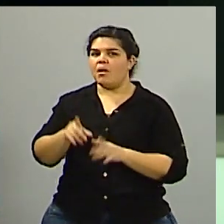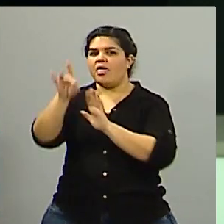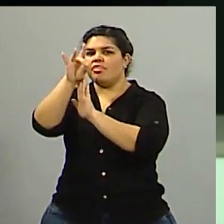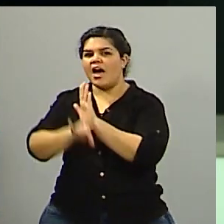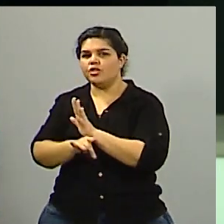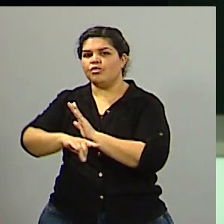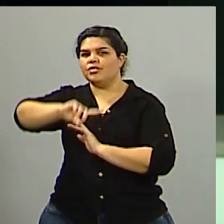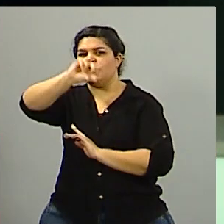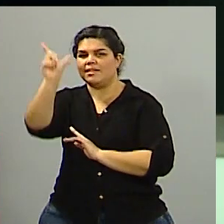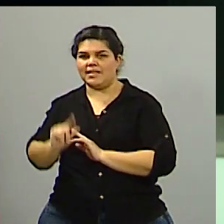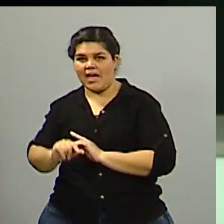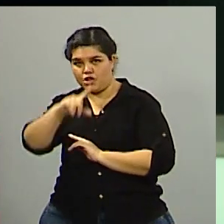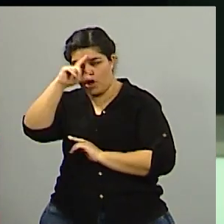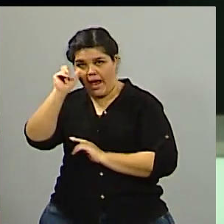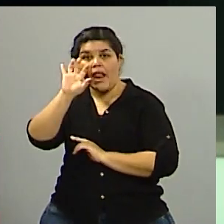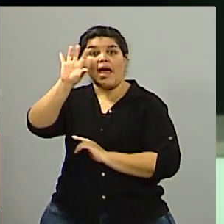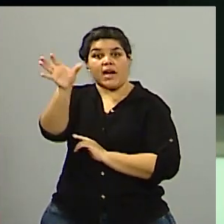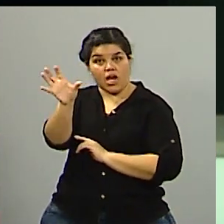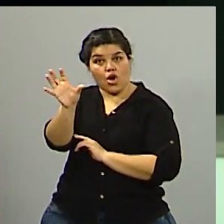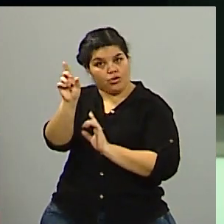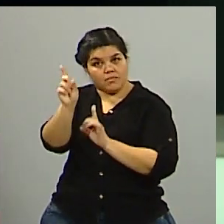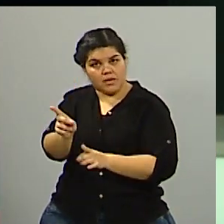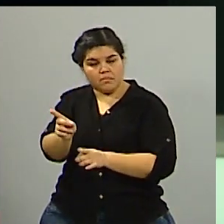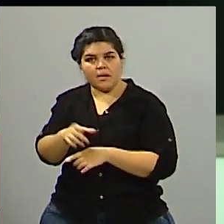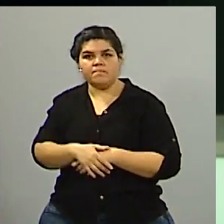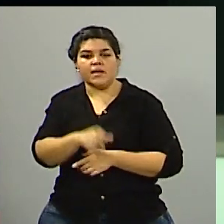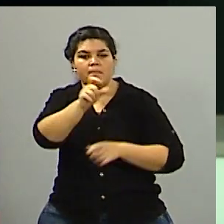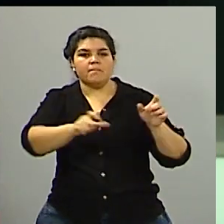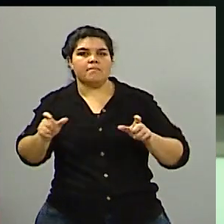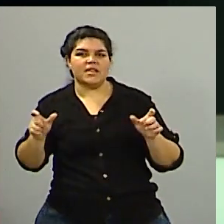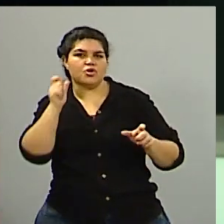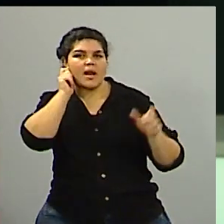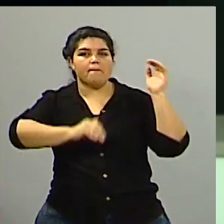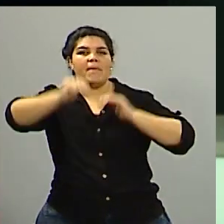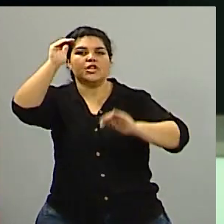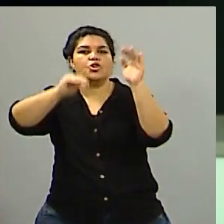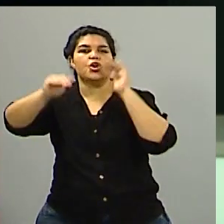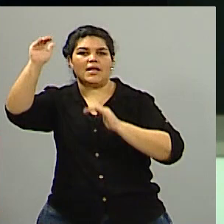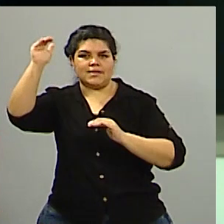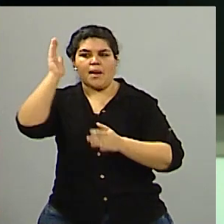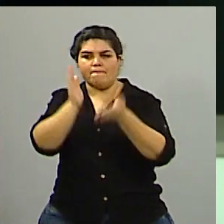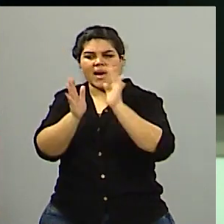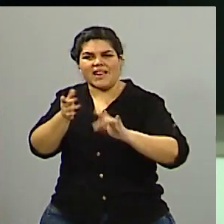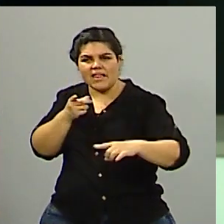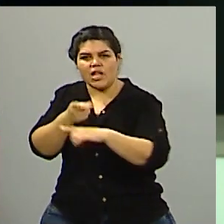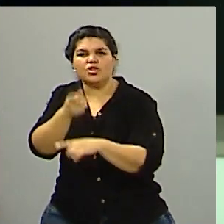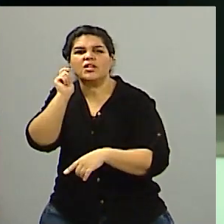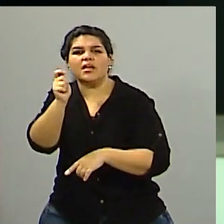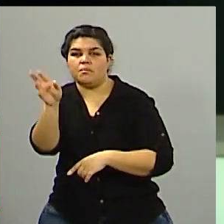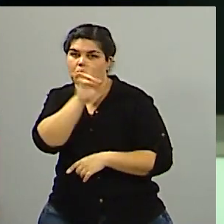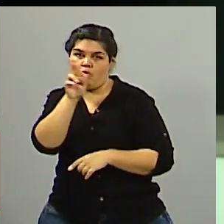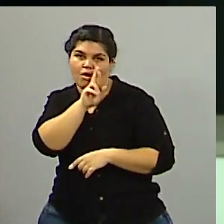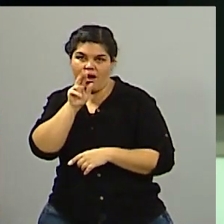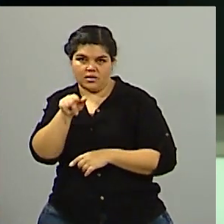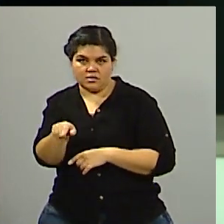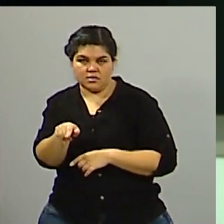misma lógica. La mayoría de las personas mayores que sufren maltrato son mujeres. En la mayoría